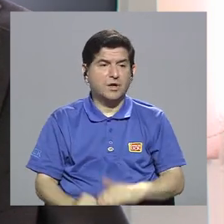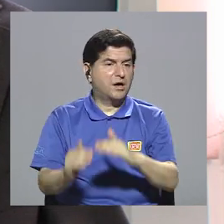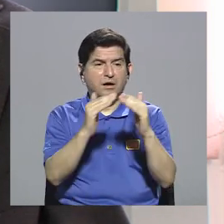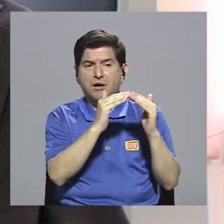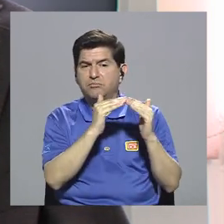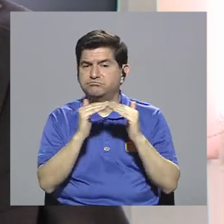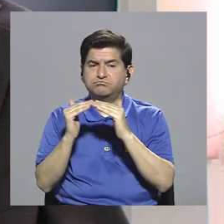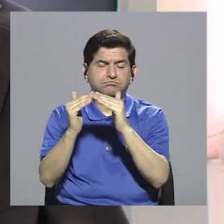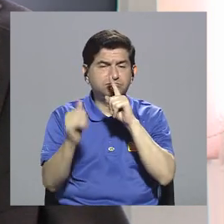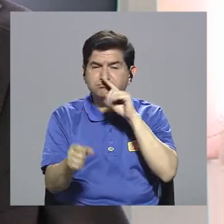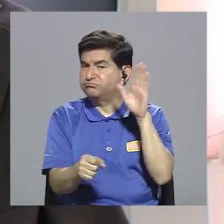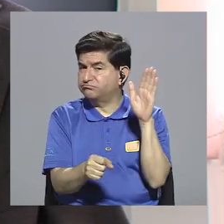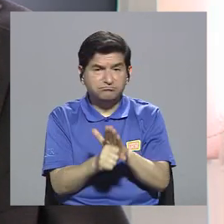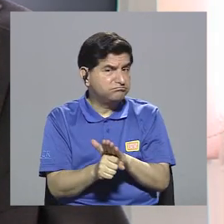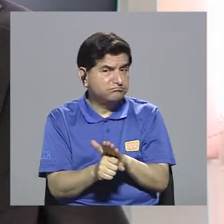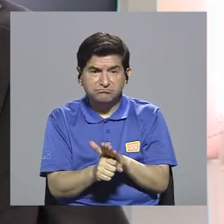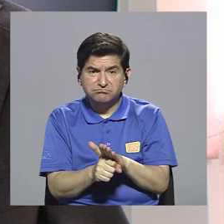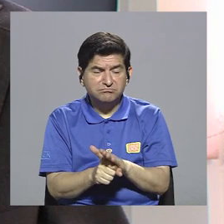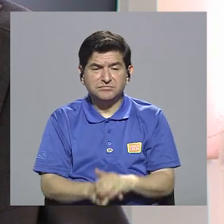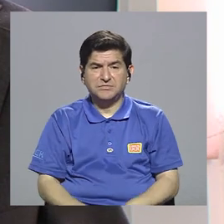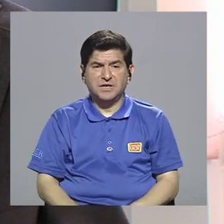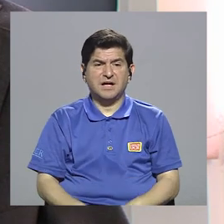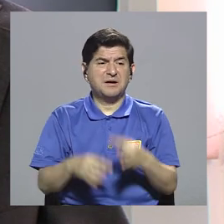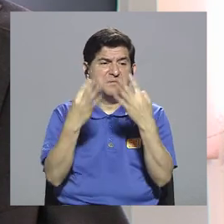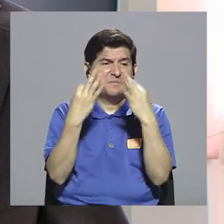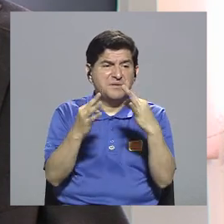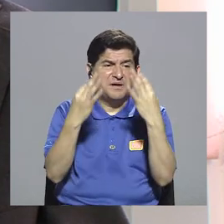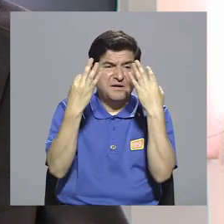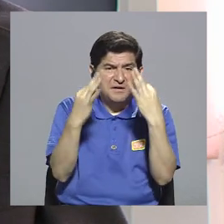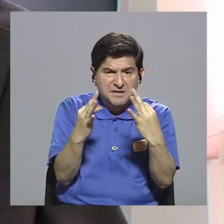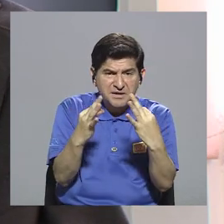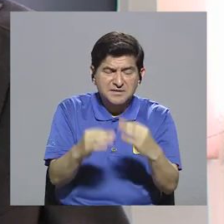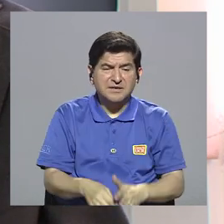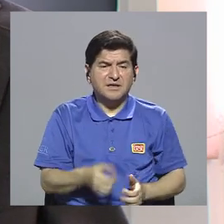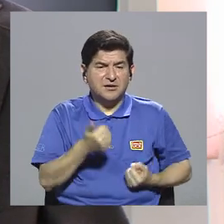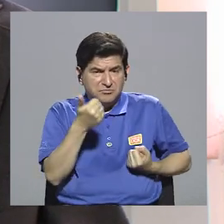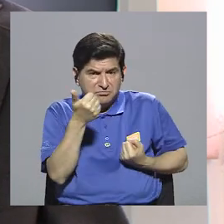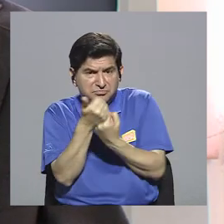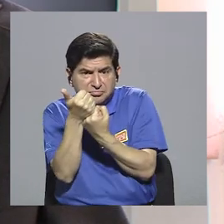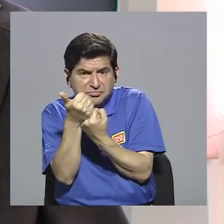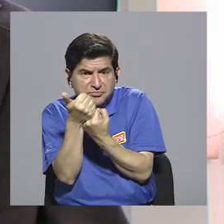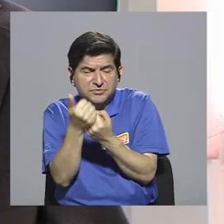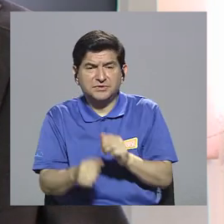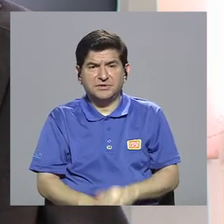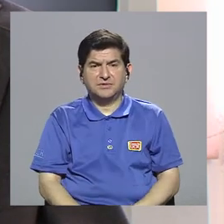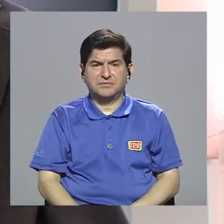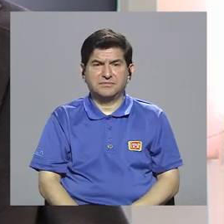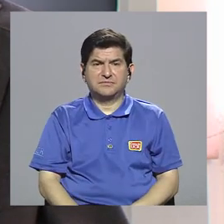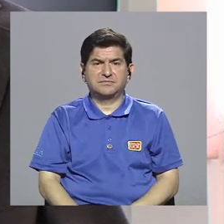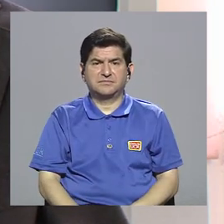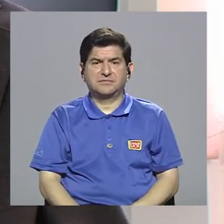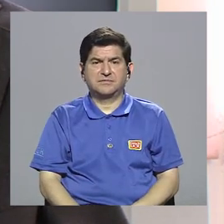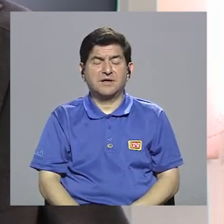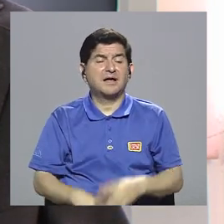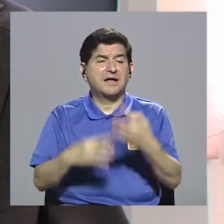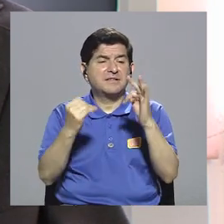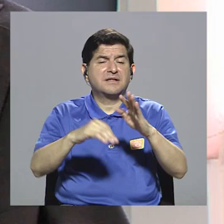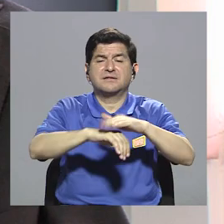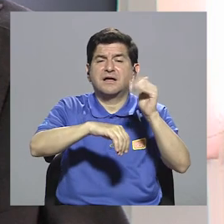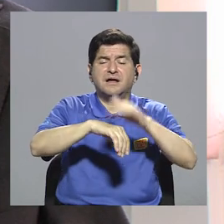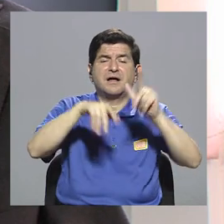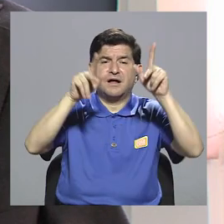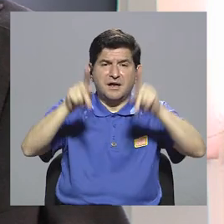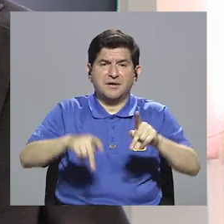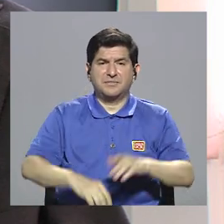su ciudad o comodín ya no no se ha comprometido a tratar de apoyar y